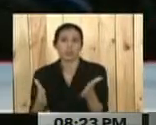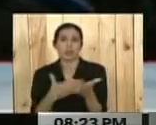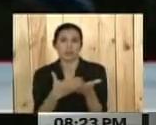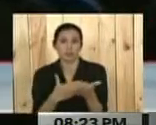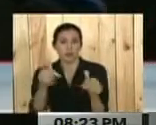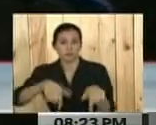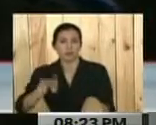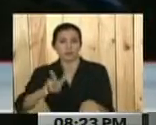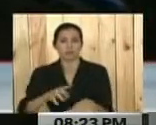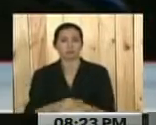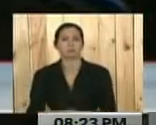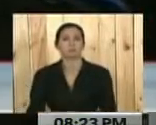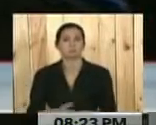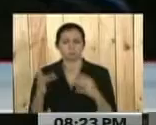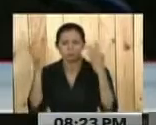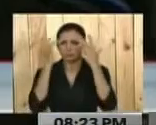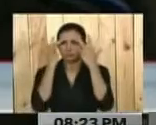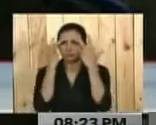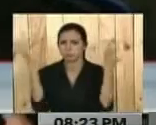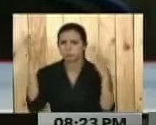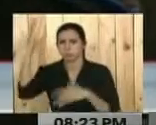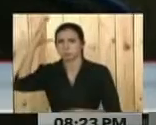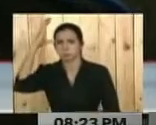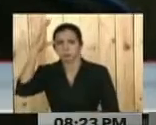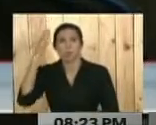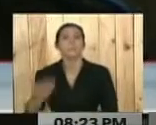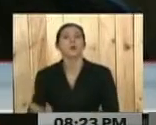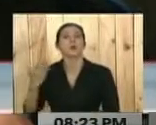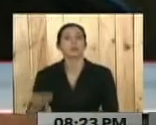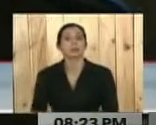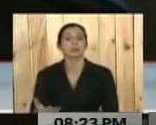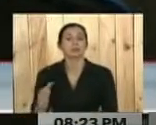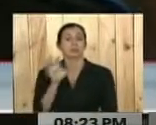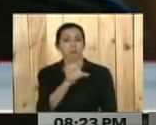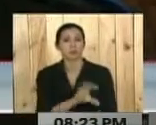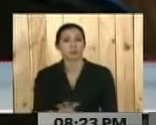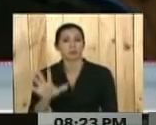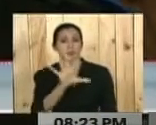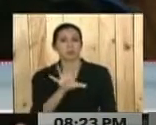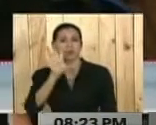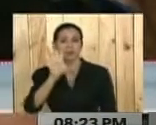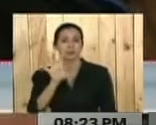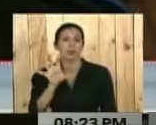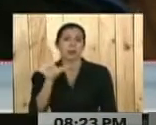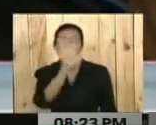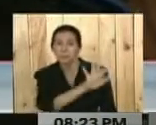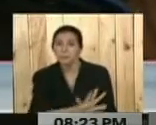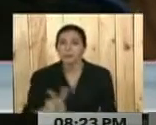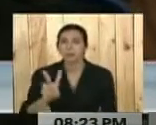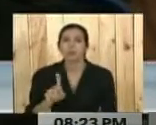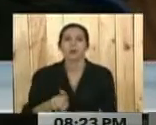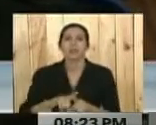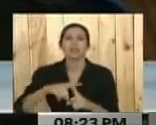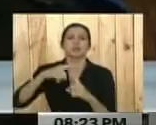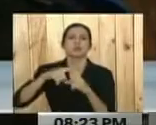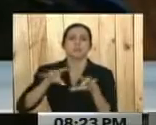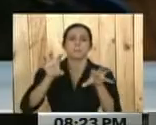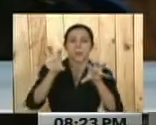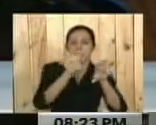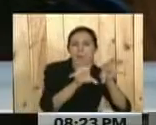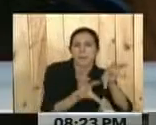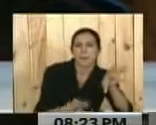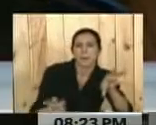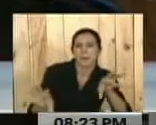específico como intelectuales, como creadores en las regiones. Nosotros creemos que el país es una suma de regiones y que allí es donde podemos encontrar